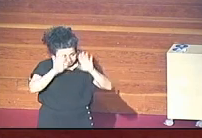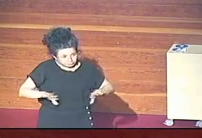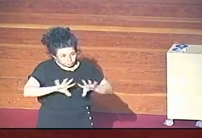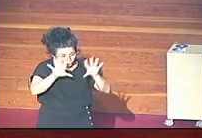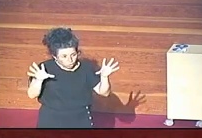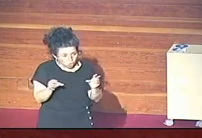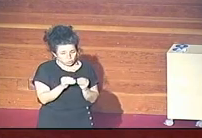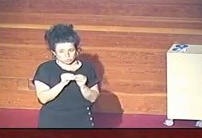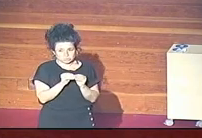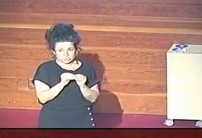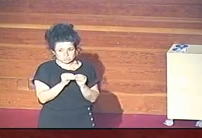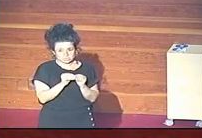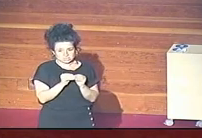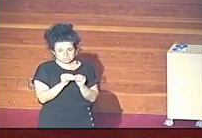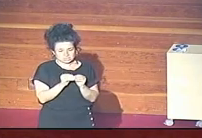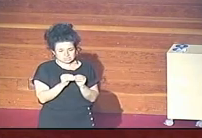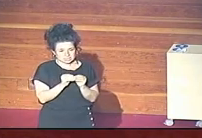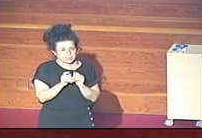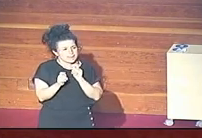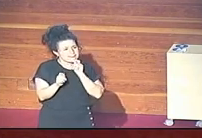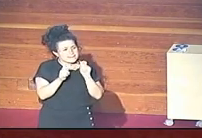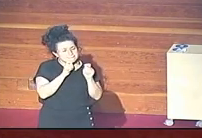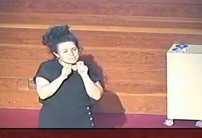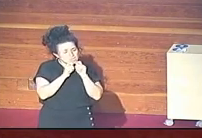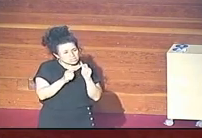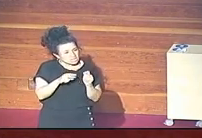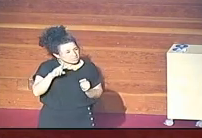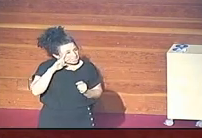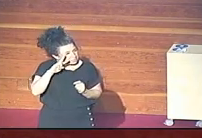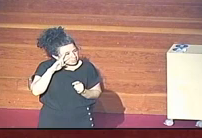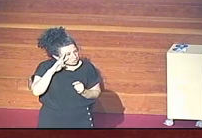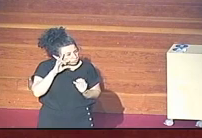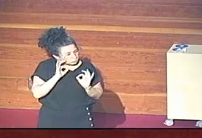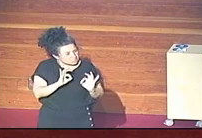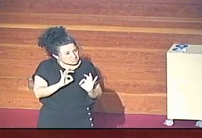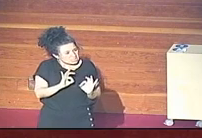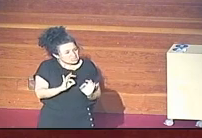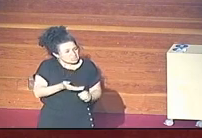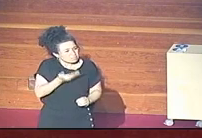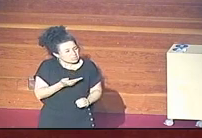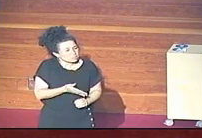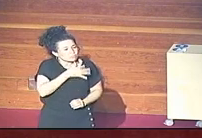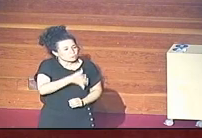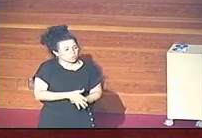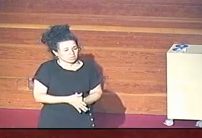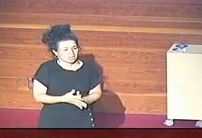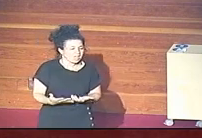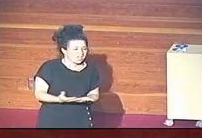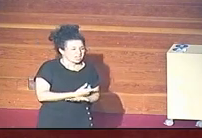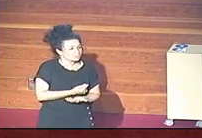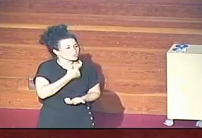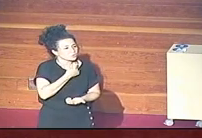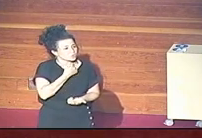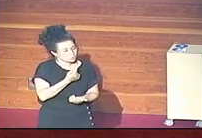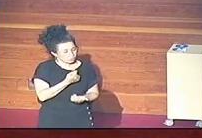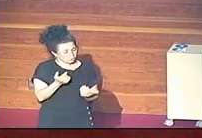porque somos importantes los periodistas especializados yo creo que a todos cuando nos gusta a todos nos gusta cuando abrimos el periódico